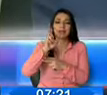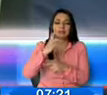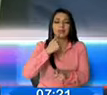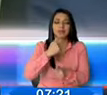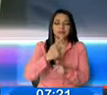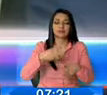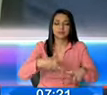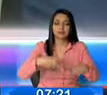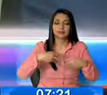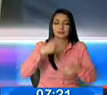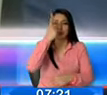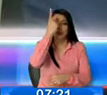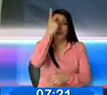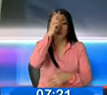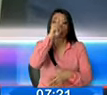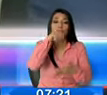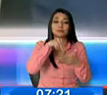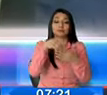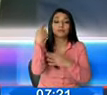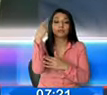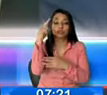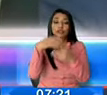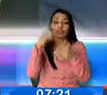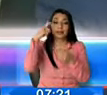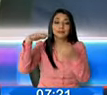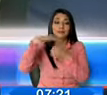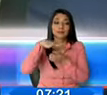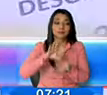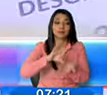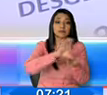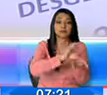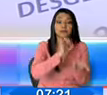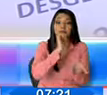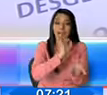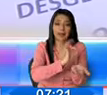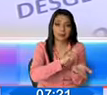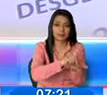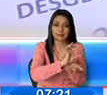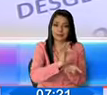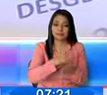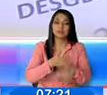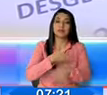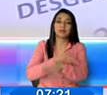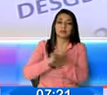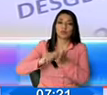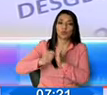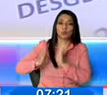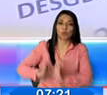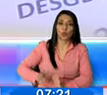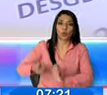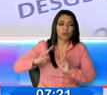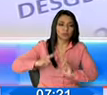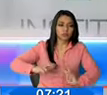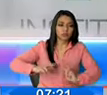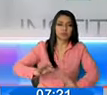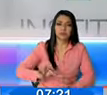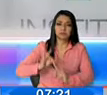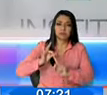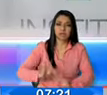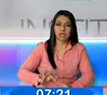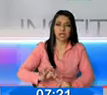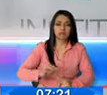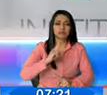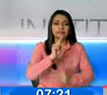deuda de más de 2.000 millones de dólares que el Estado mantiene con este organismo, tras conocerse un examen especial elaborado por la Contraloría a los